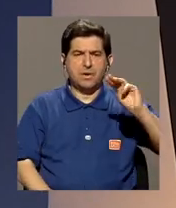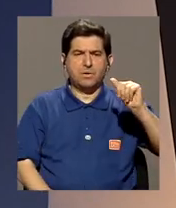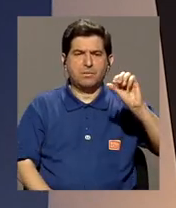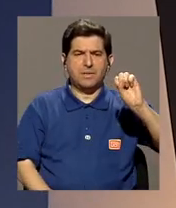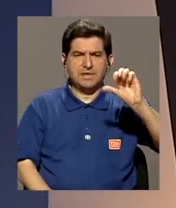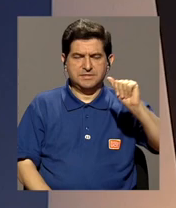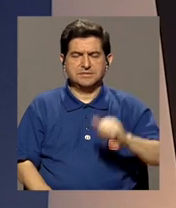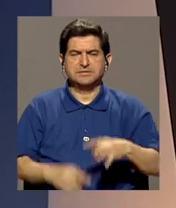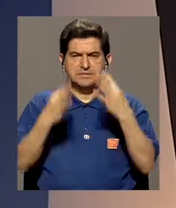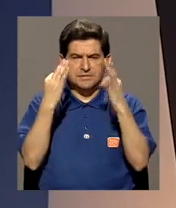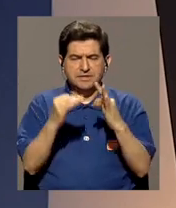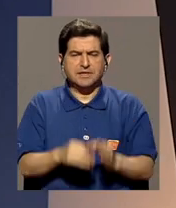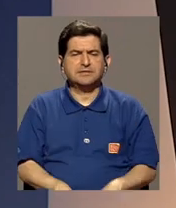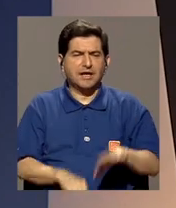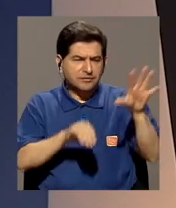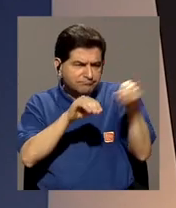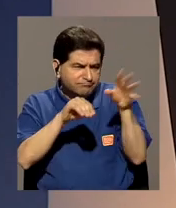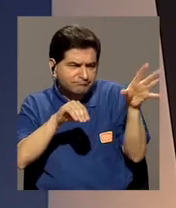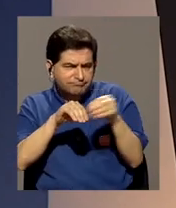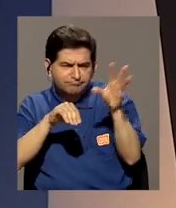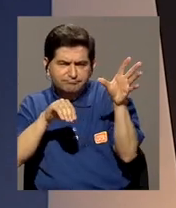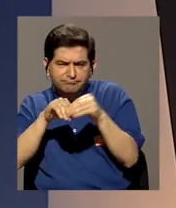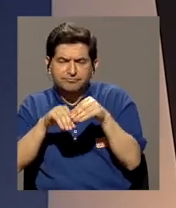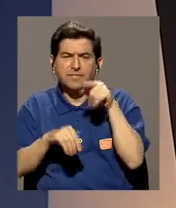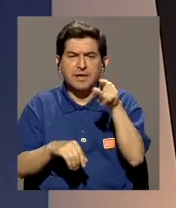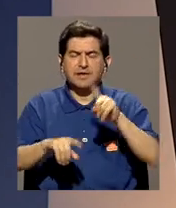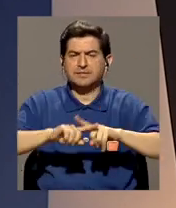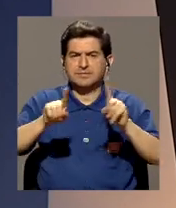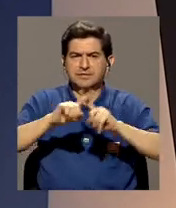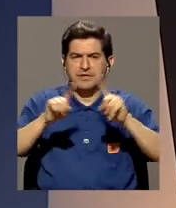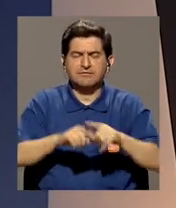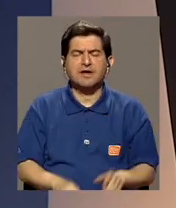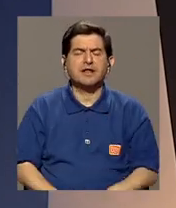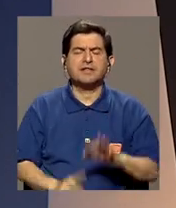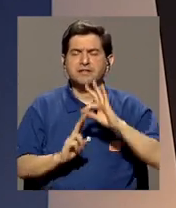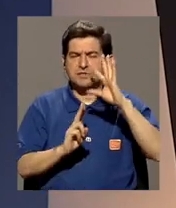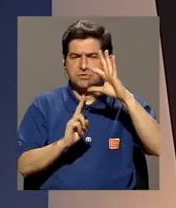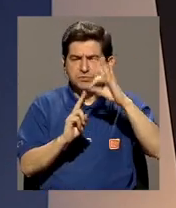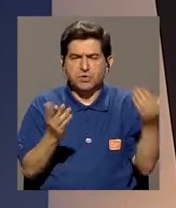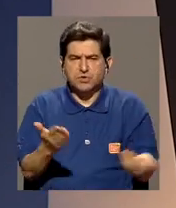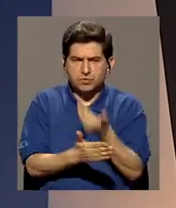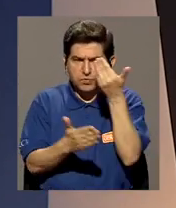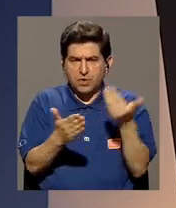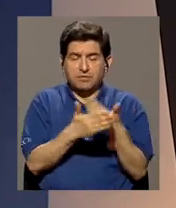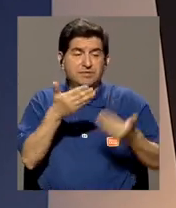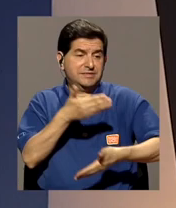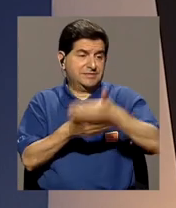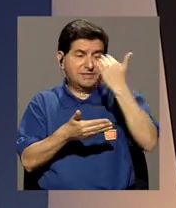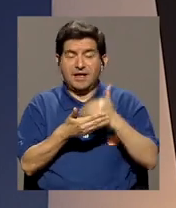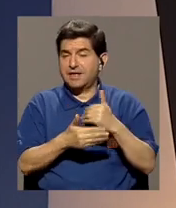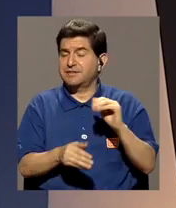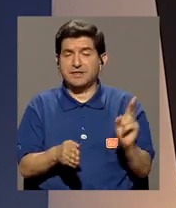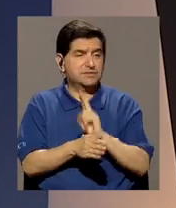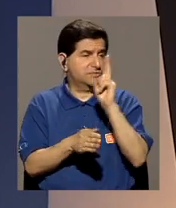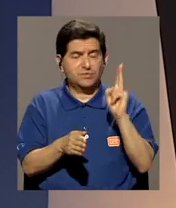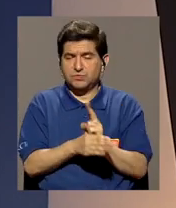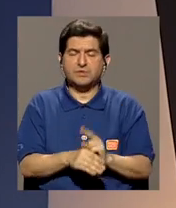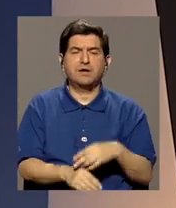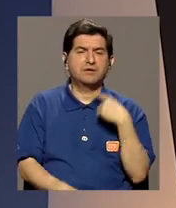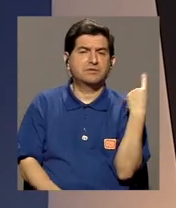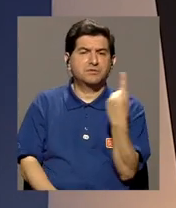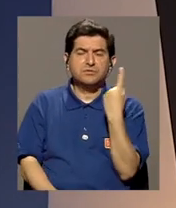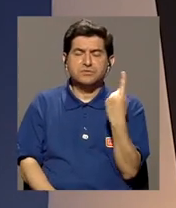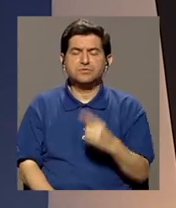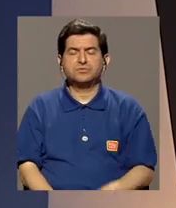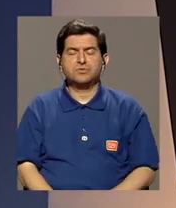tratando pues de ir incorporando este esas nuevas opciones diríamos que en el pasado pues no se usaban se usaba